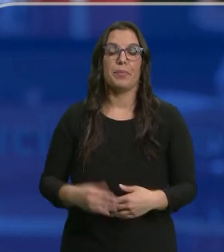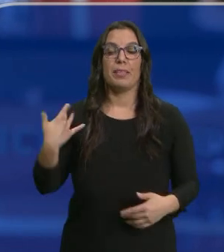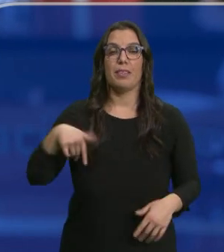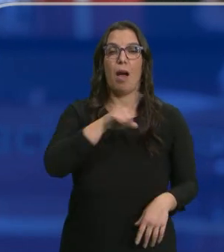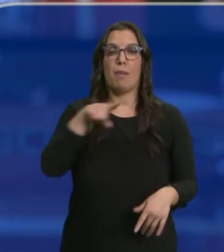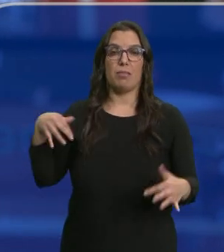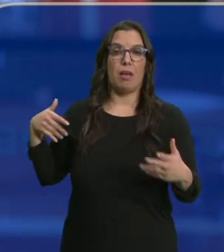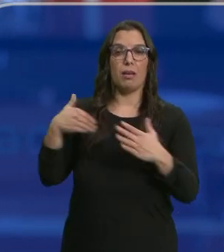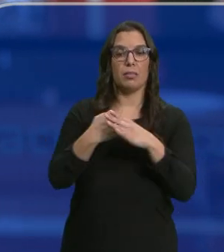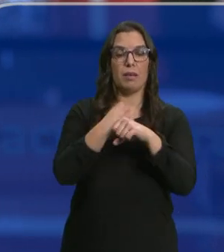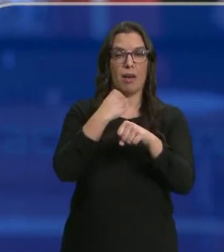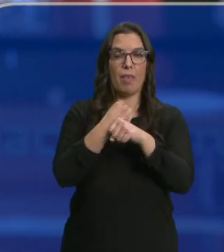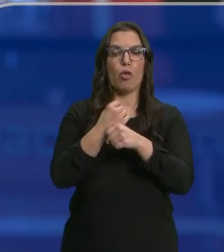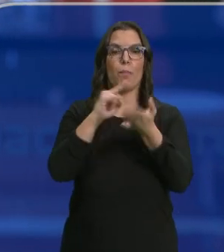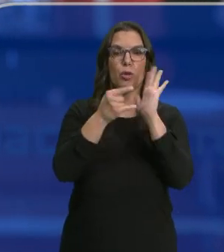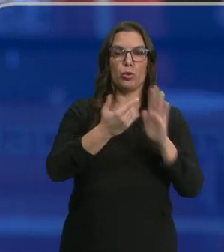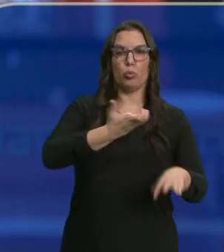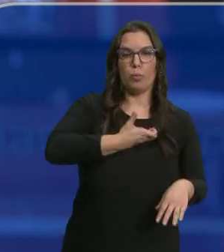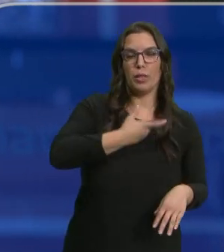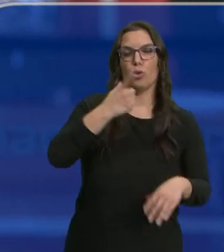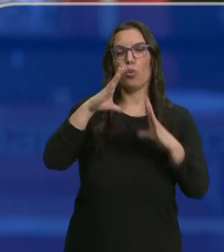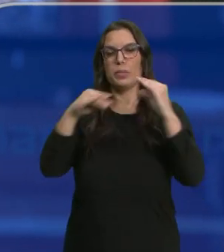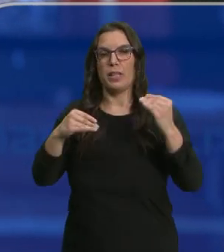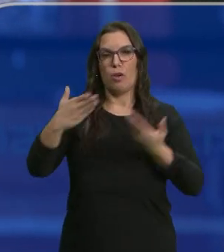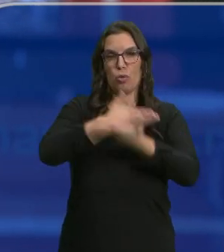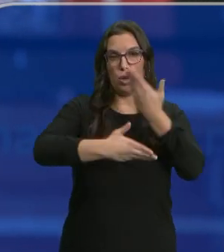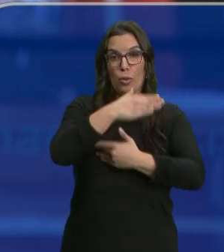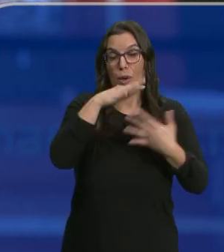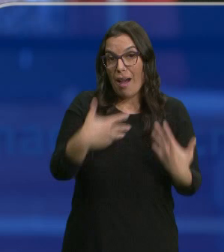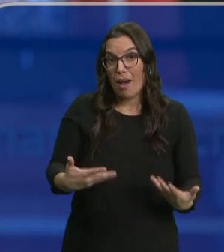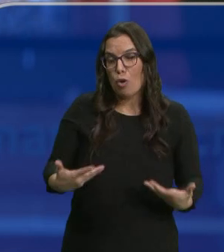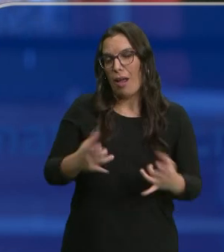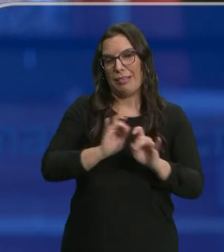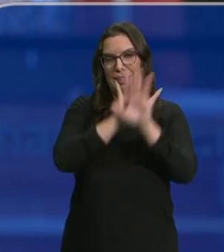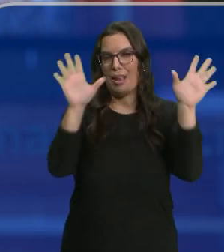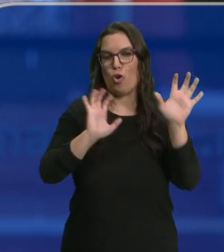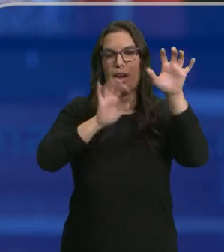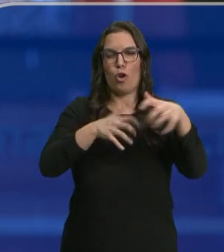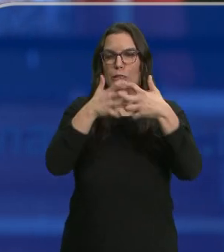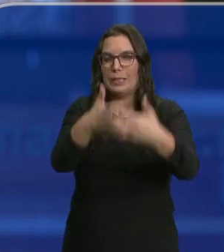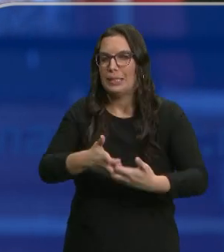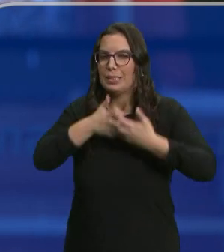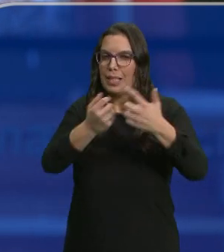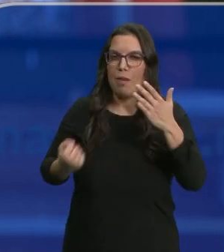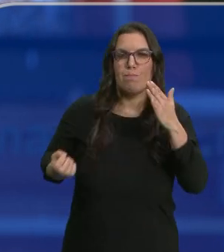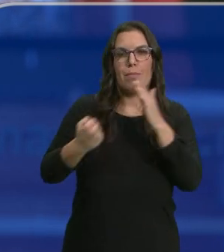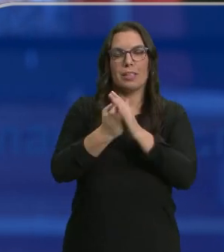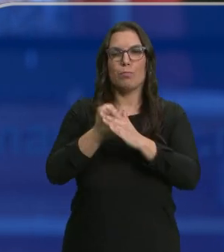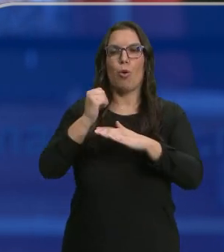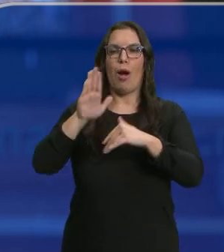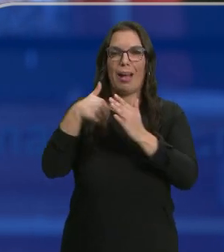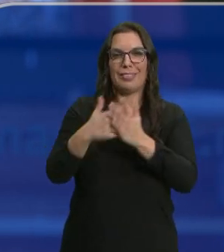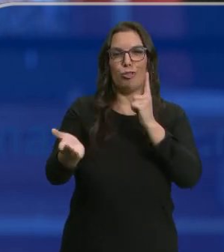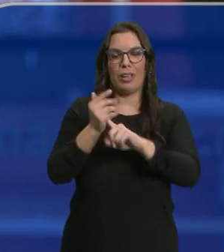Llevan meses trabajando en el proyecto, Ayuntamiento y Universidad de la mano, y a estas alturas está claro que León va a pelear con todo su poderío por la